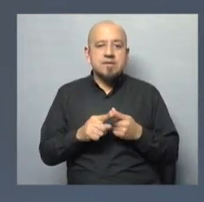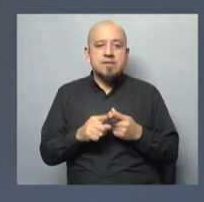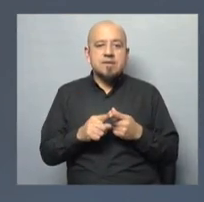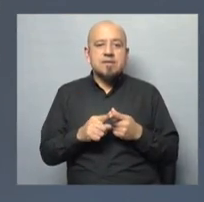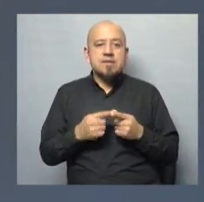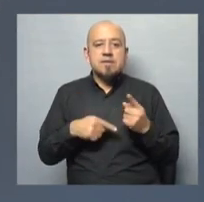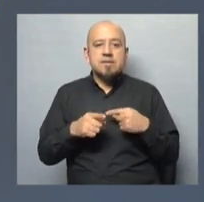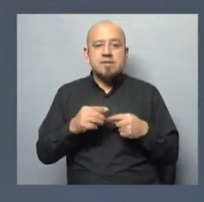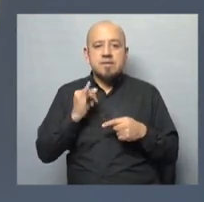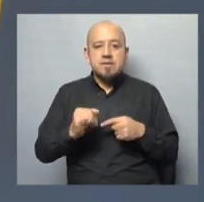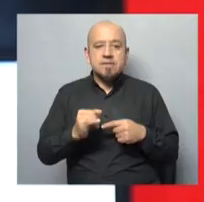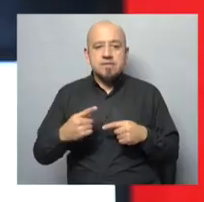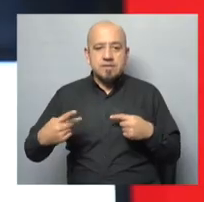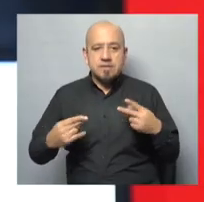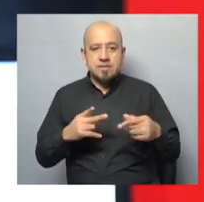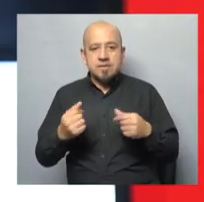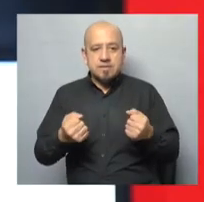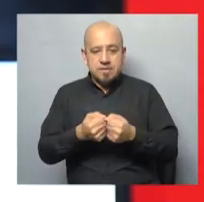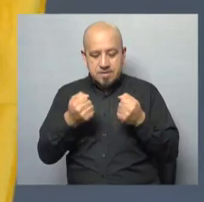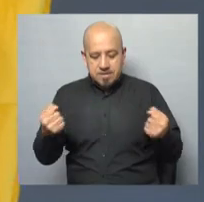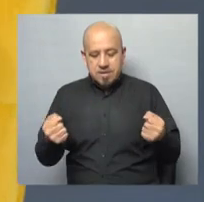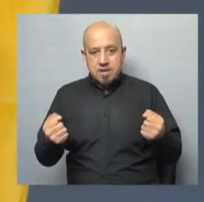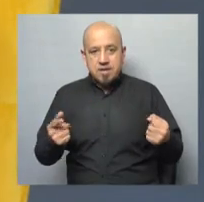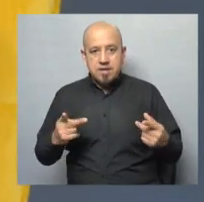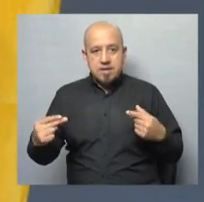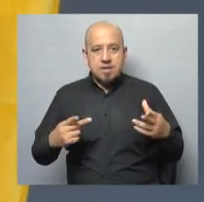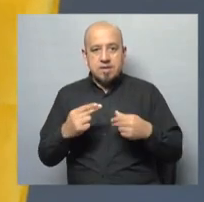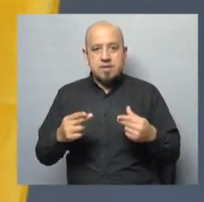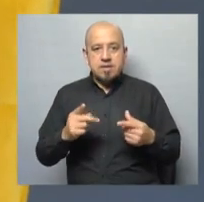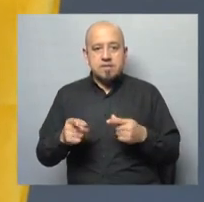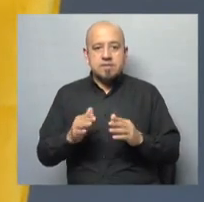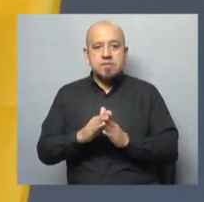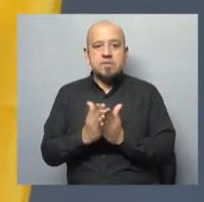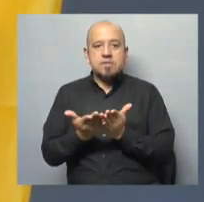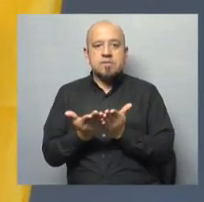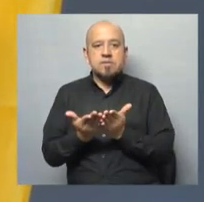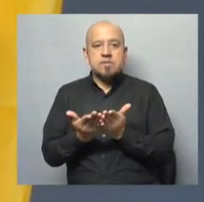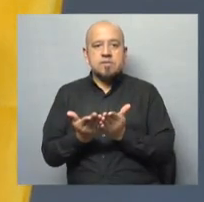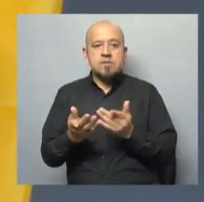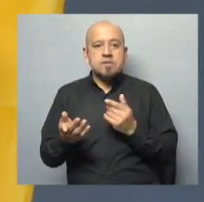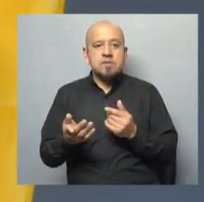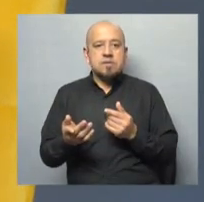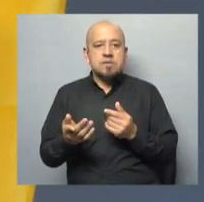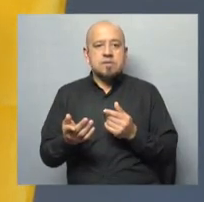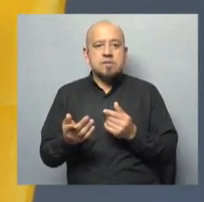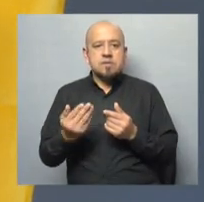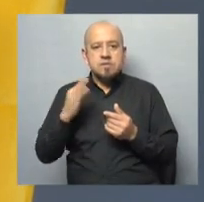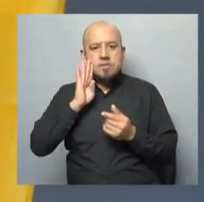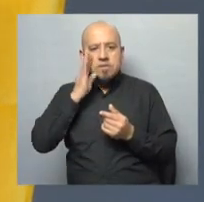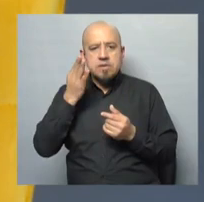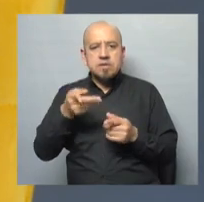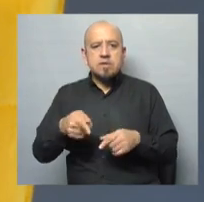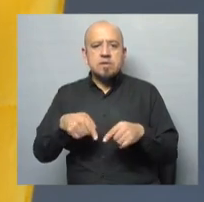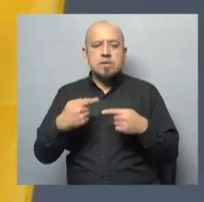pero se recortaba a diario tengo cuadernos con pedazos de no sé del país creo cosas